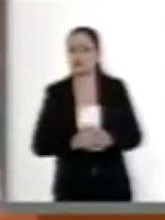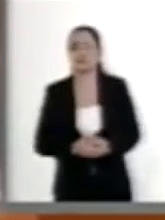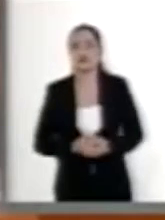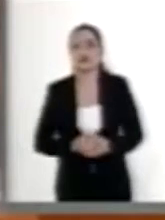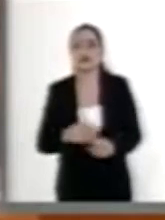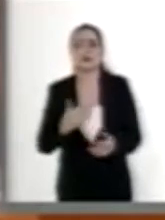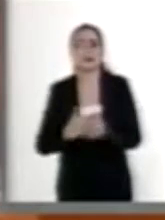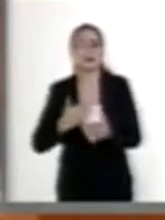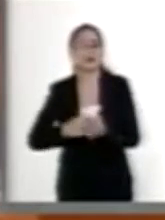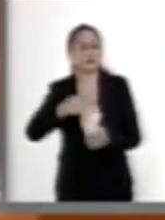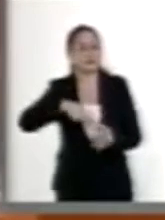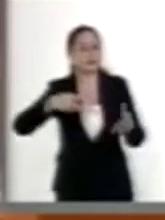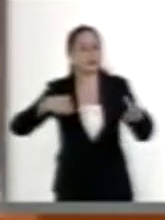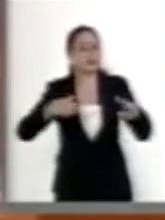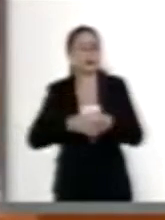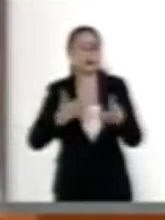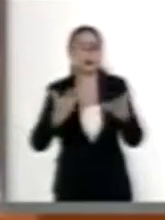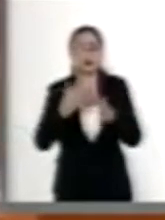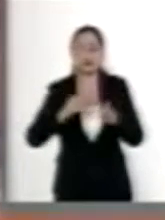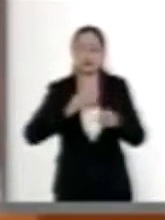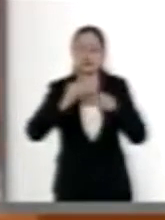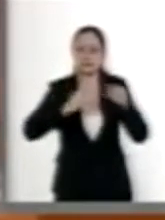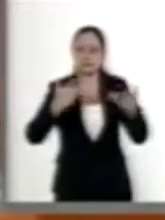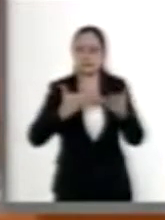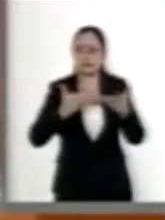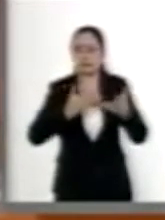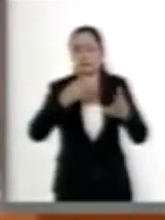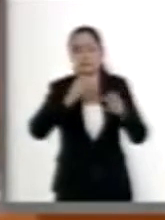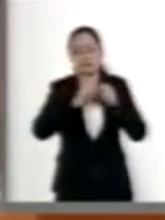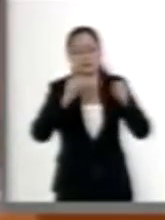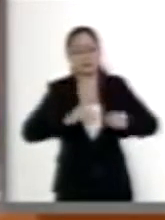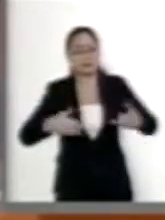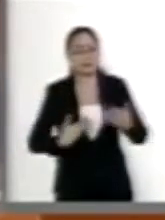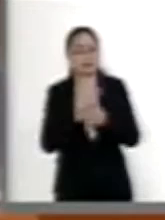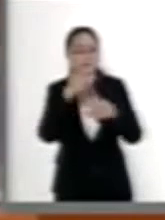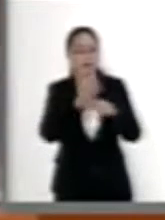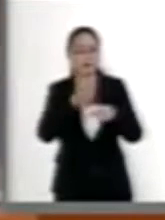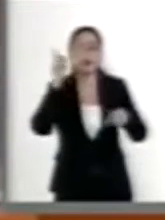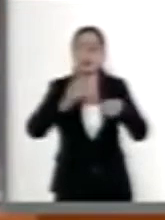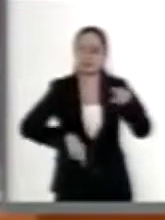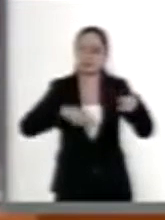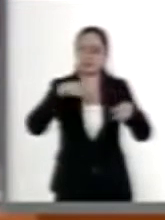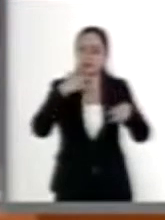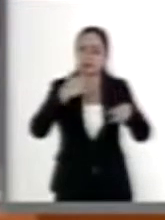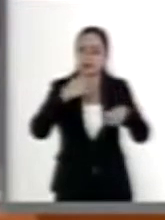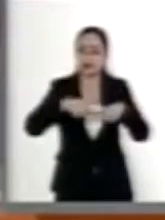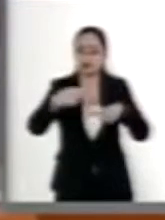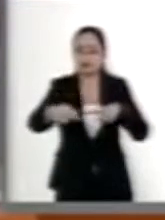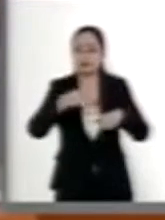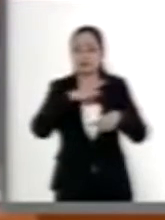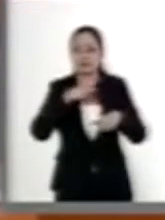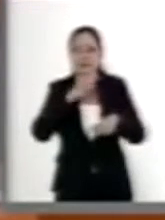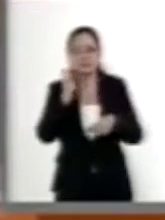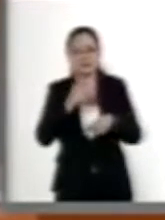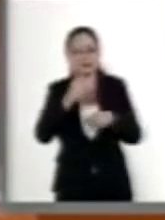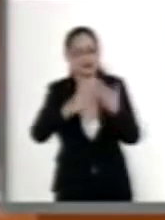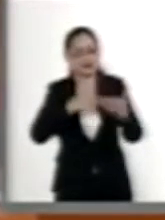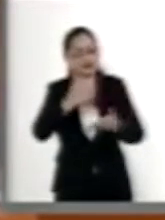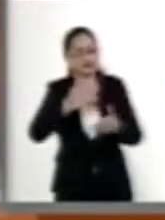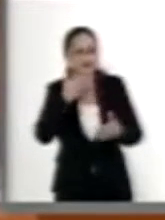trabajó en la confección del Sistema Nacional Anticorrupción, que en breve será una completa